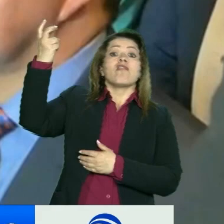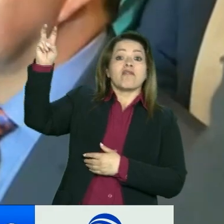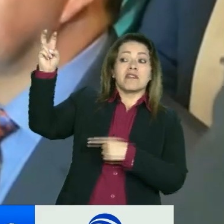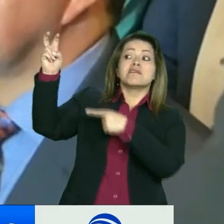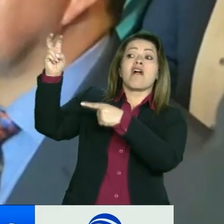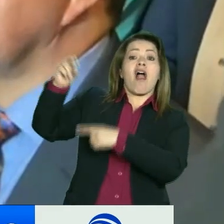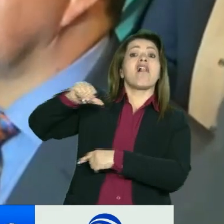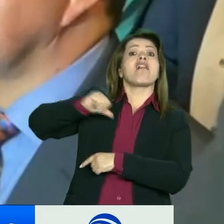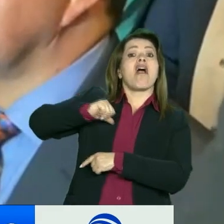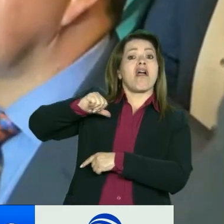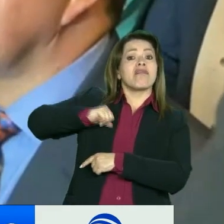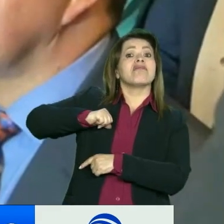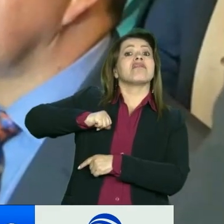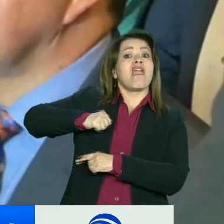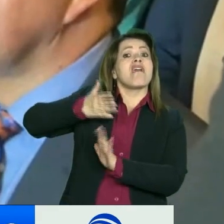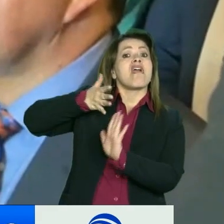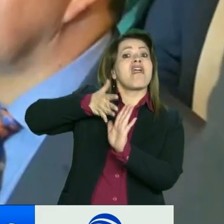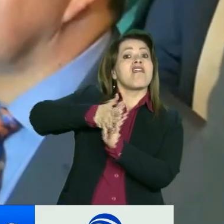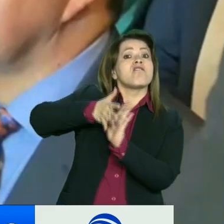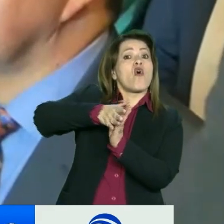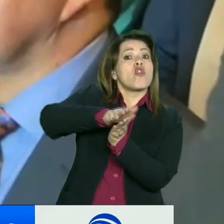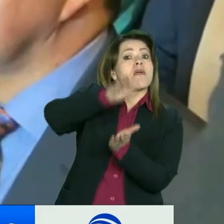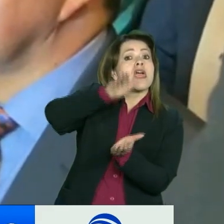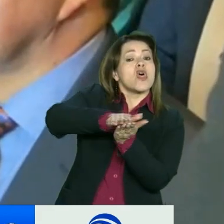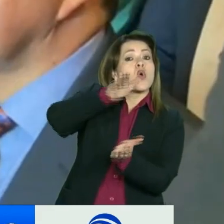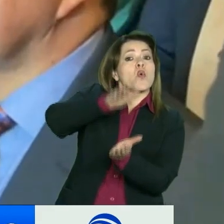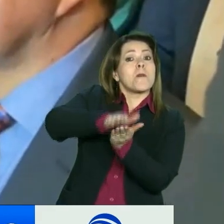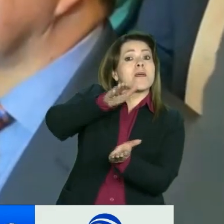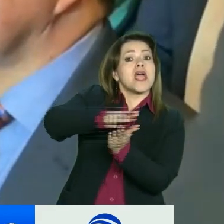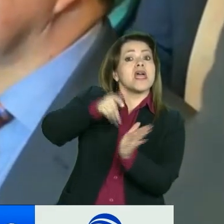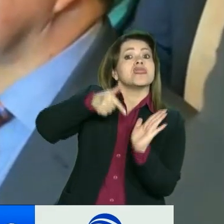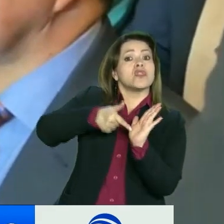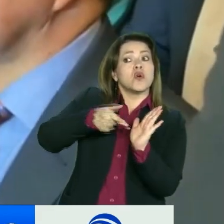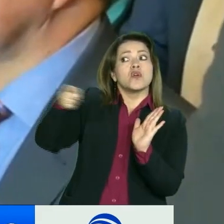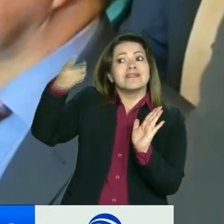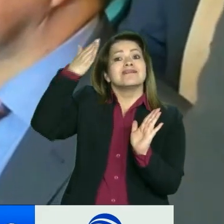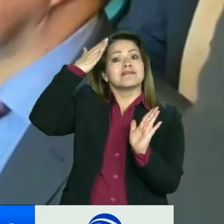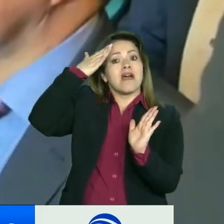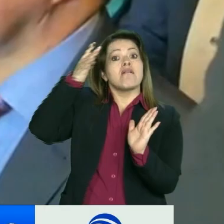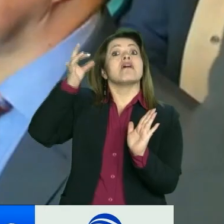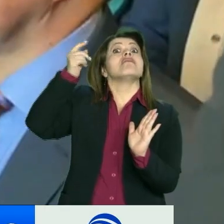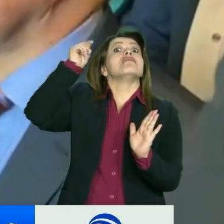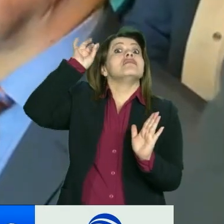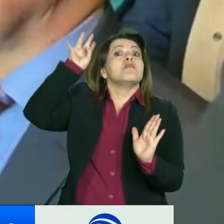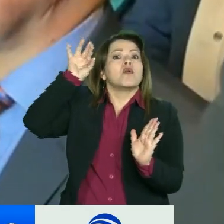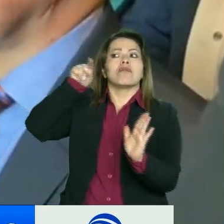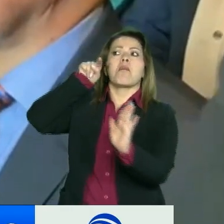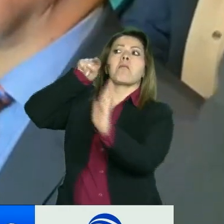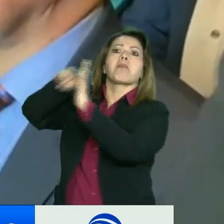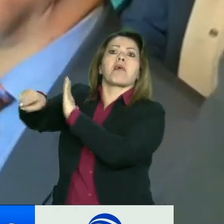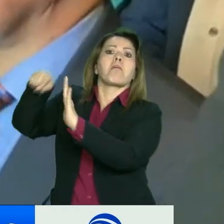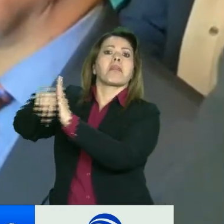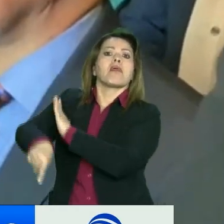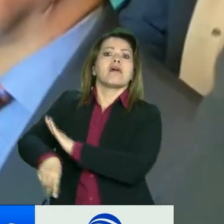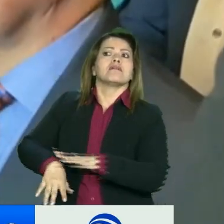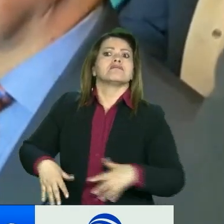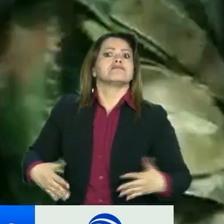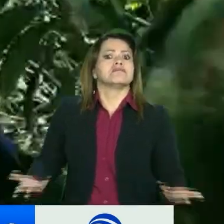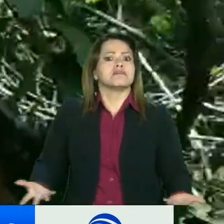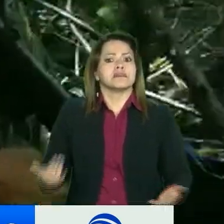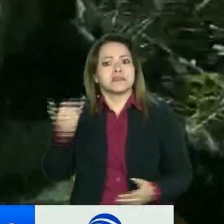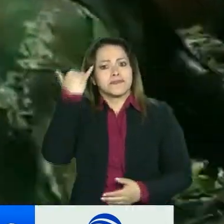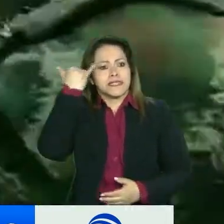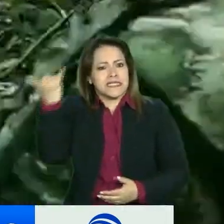habla de la posibilidad de un atentado al fiscal general o a cualquier colombiano que esté guardado durante